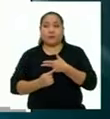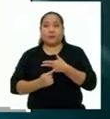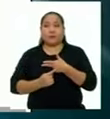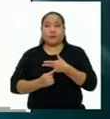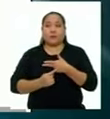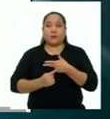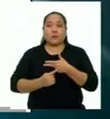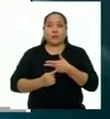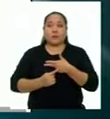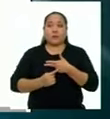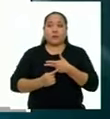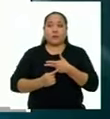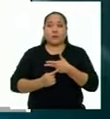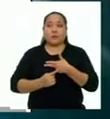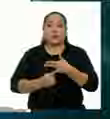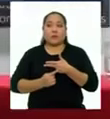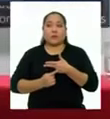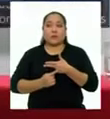es el del...